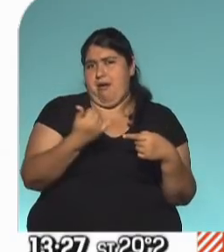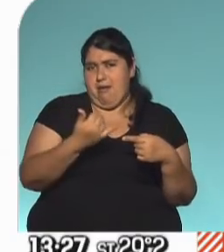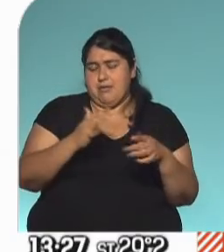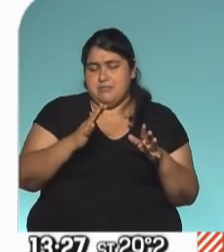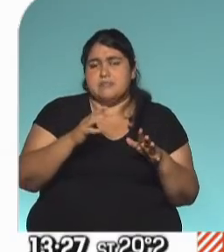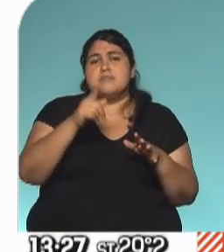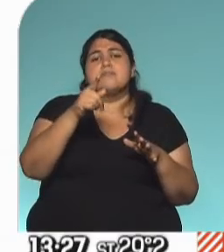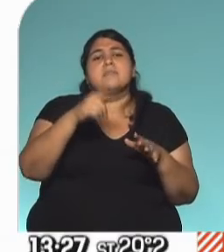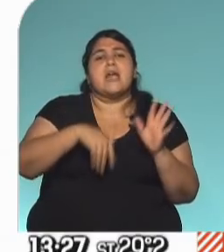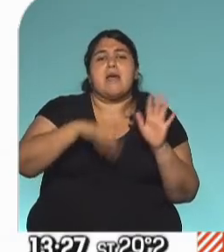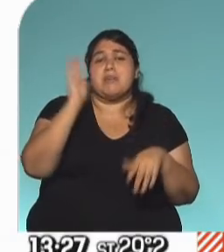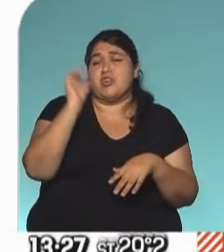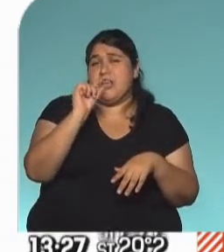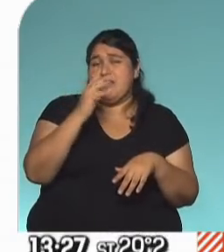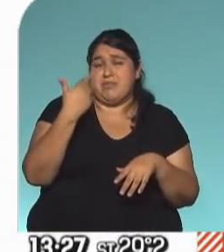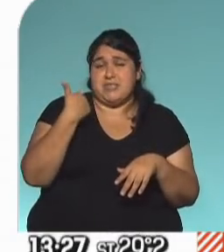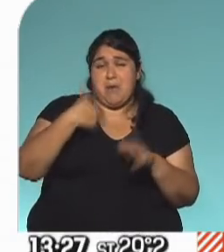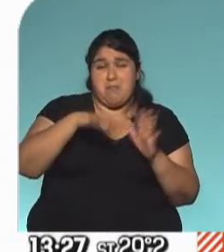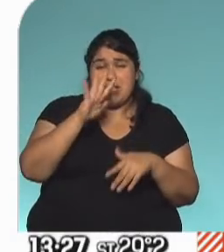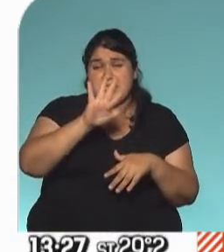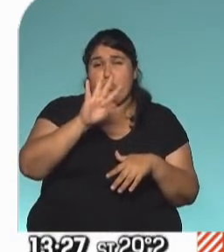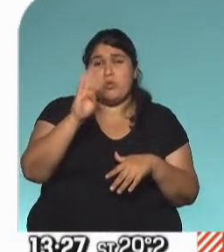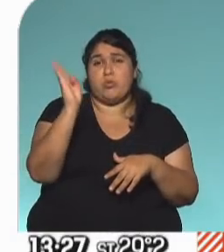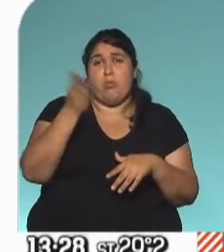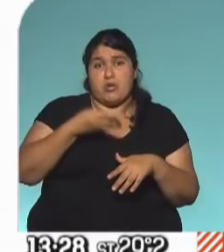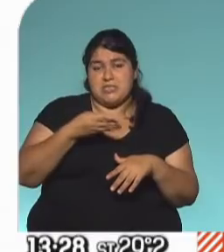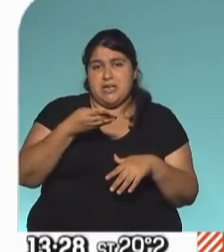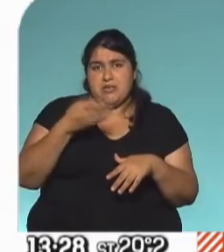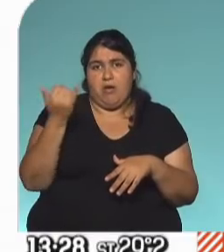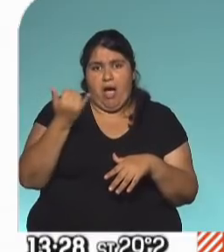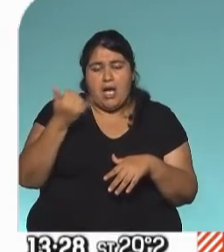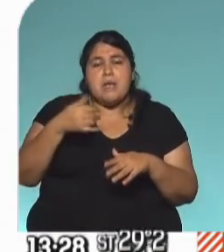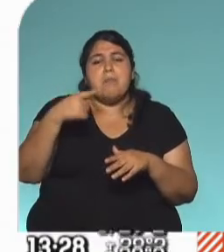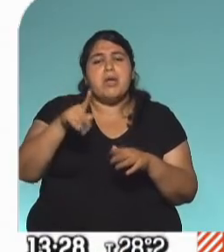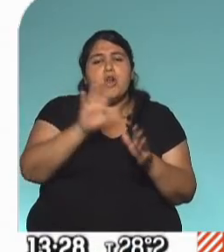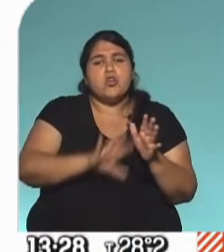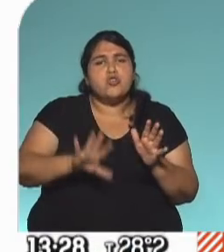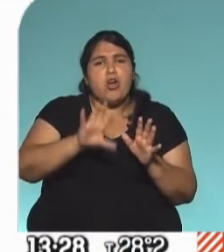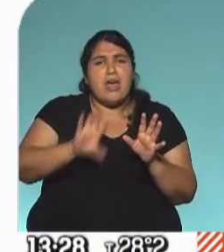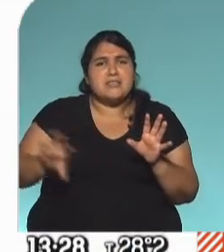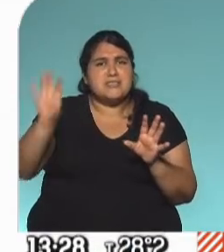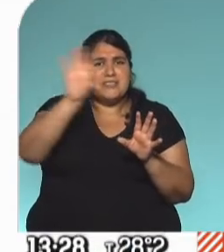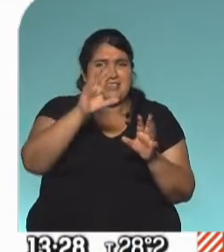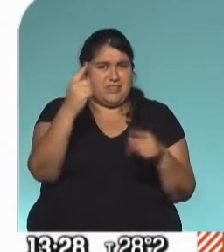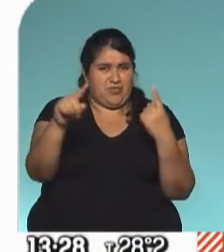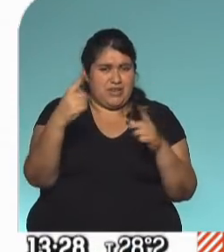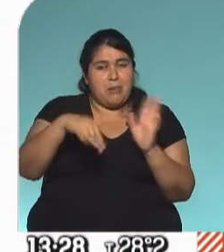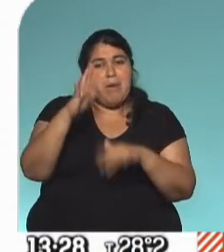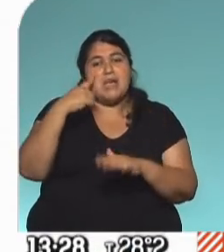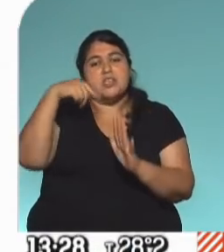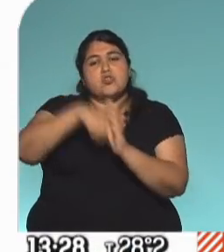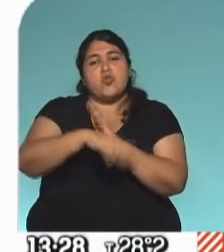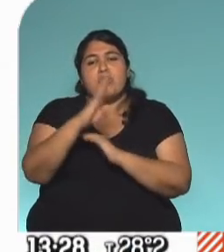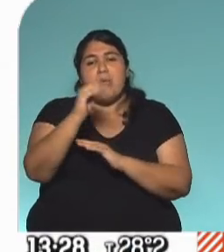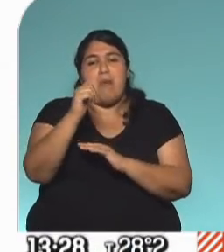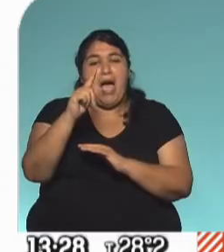mayoría chiita, como decía el informe, del 54% de la población, pero distribuida en distintas zonas, fundamentalmente al sur de Bagdad, esa zona